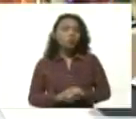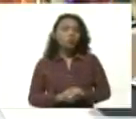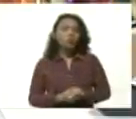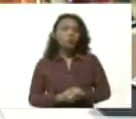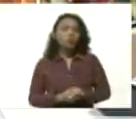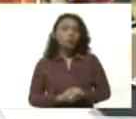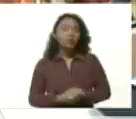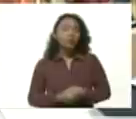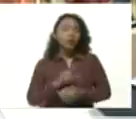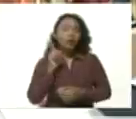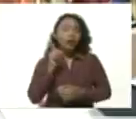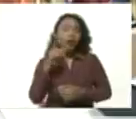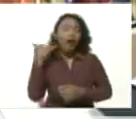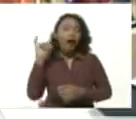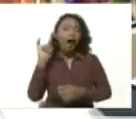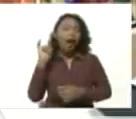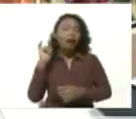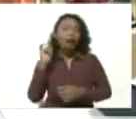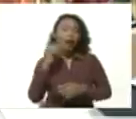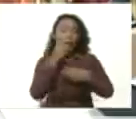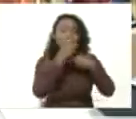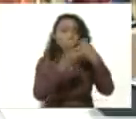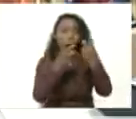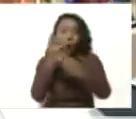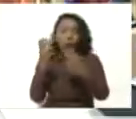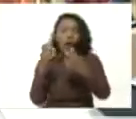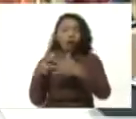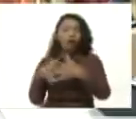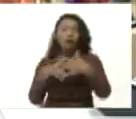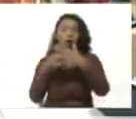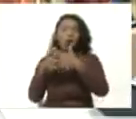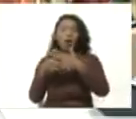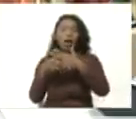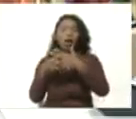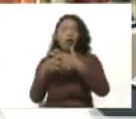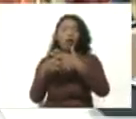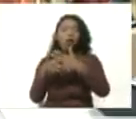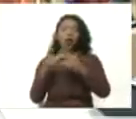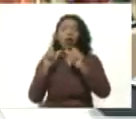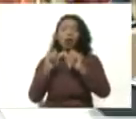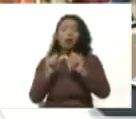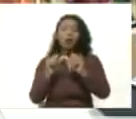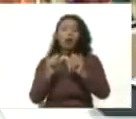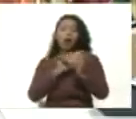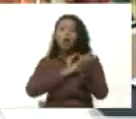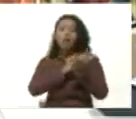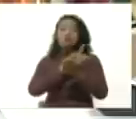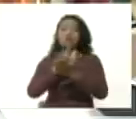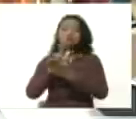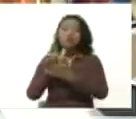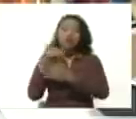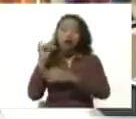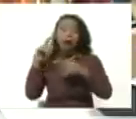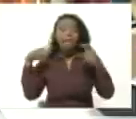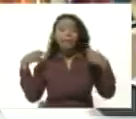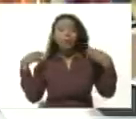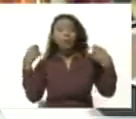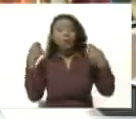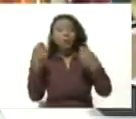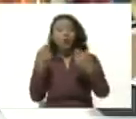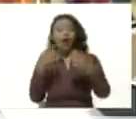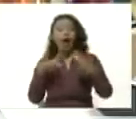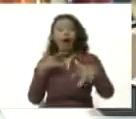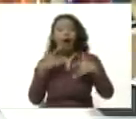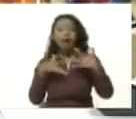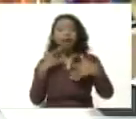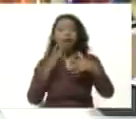Y él anda recorriendo Washington, viajó a Washington y sigue viajando. Y está promoviendo un evento